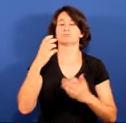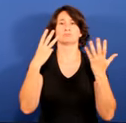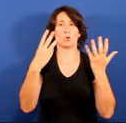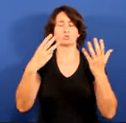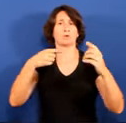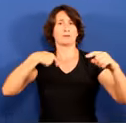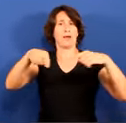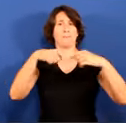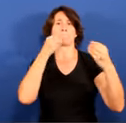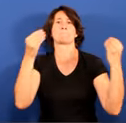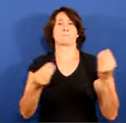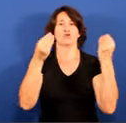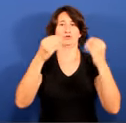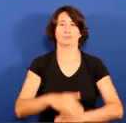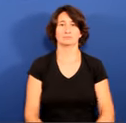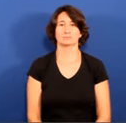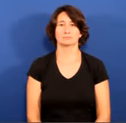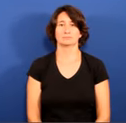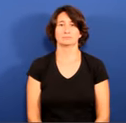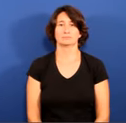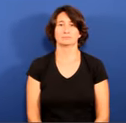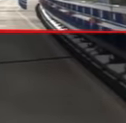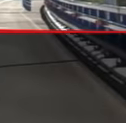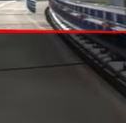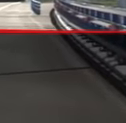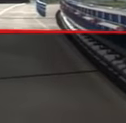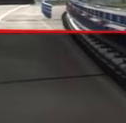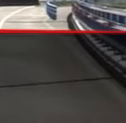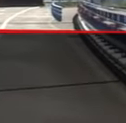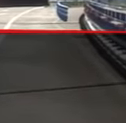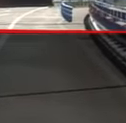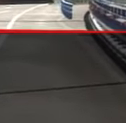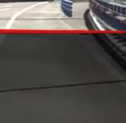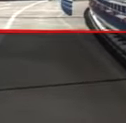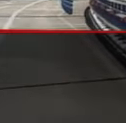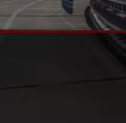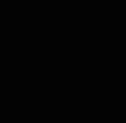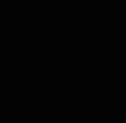mejorado de forma notable la movilidad en la A8 desde los enlaces de la margen izquierda hasta la Rasquito.